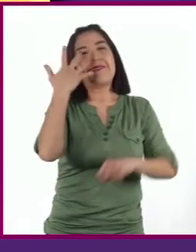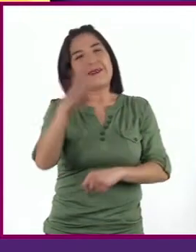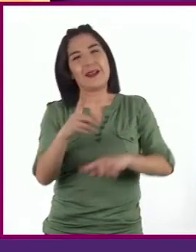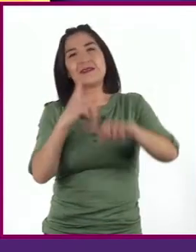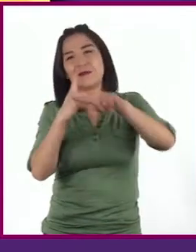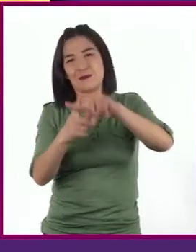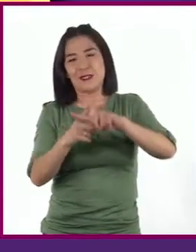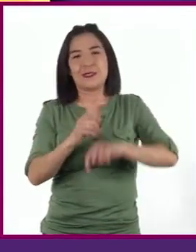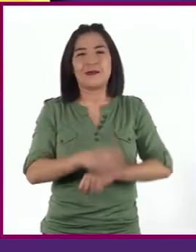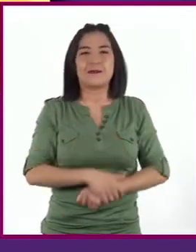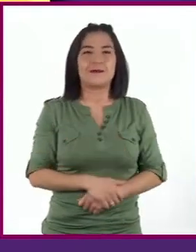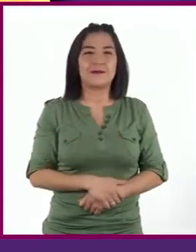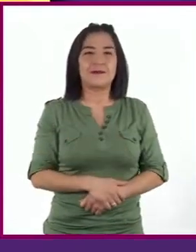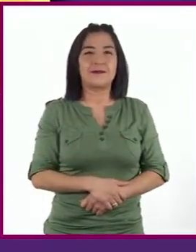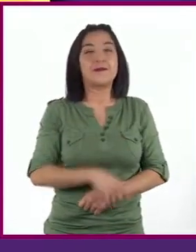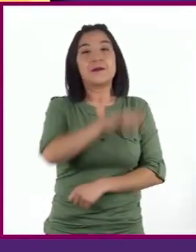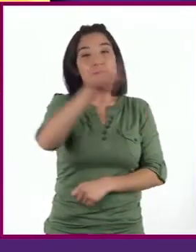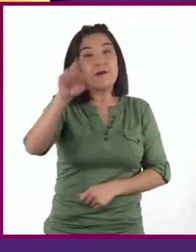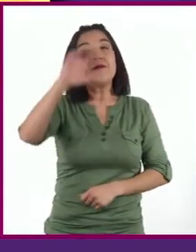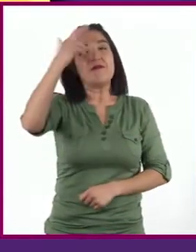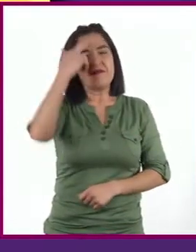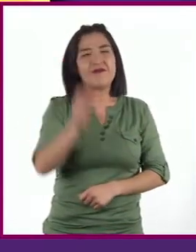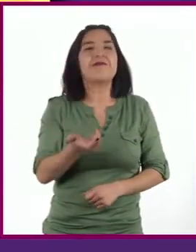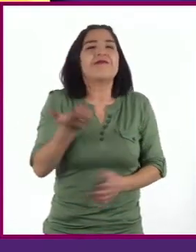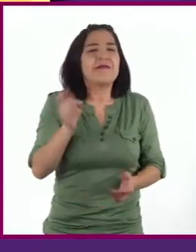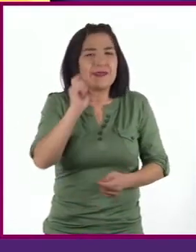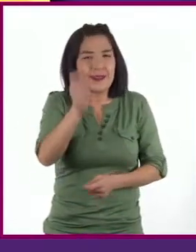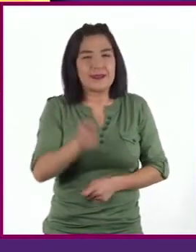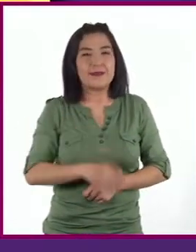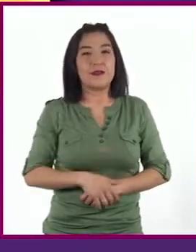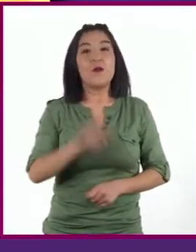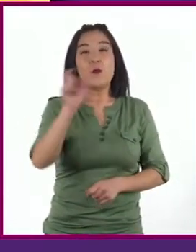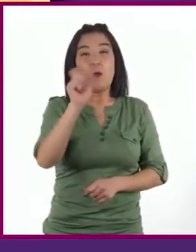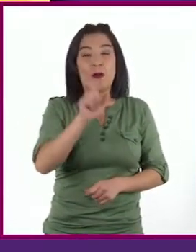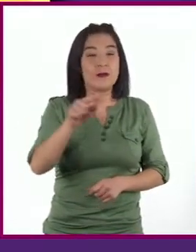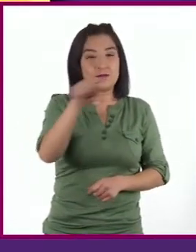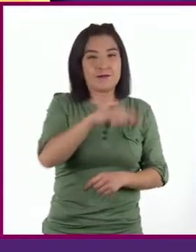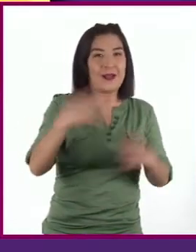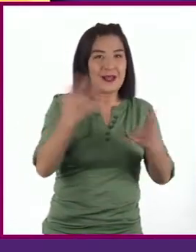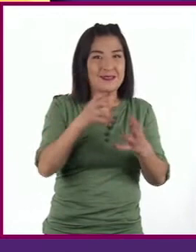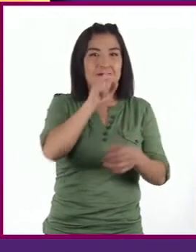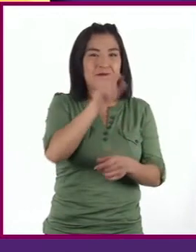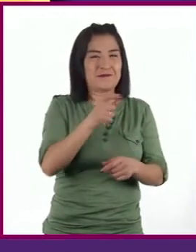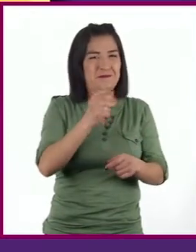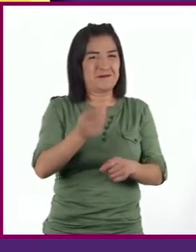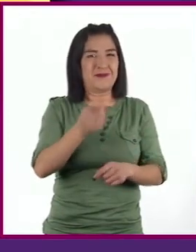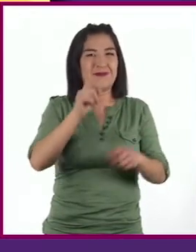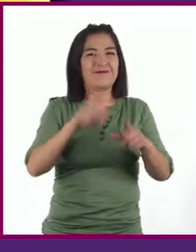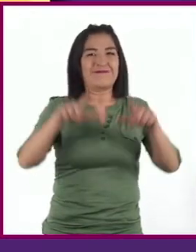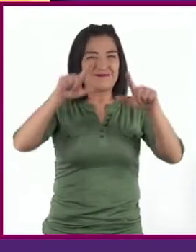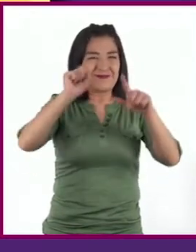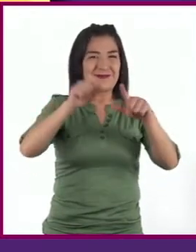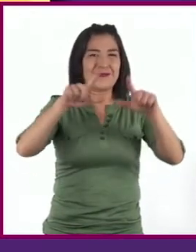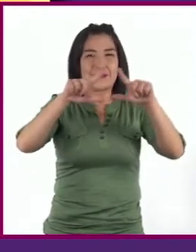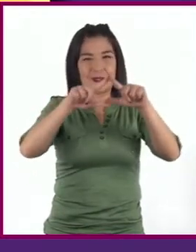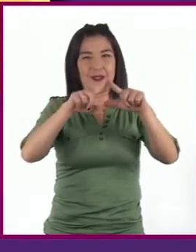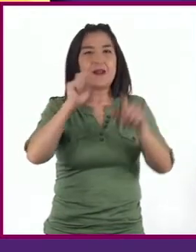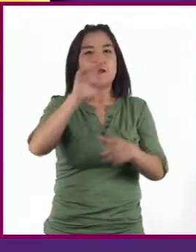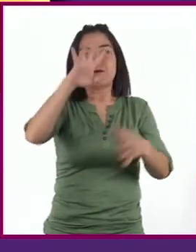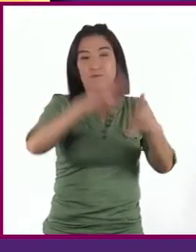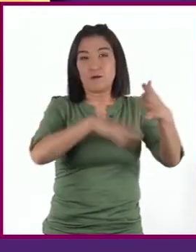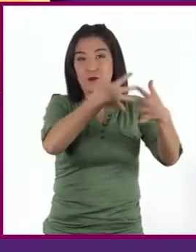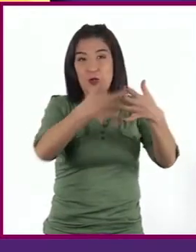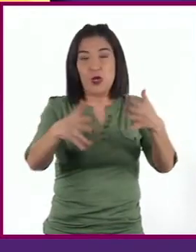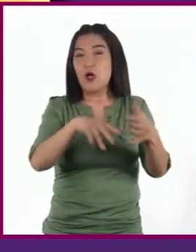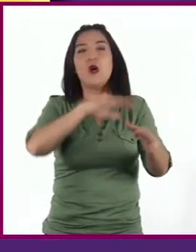positivo. Recordemos que al estar trabajando el primer cuadrante del plano cartesiano, todos